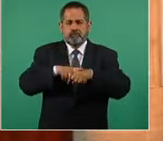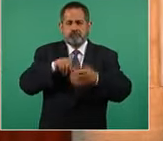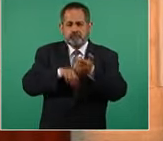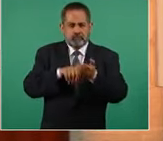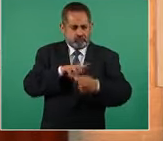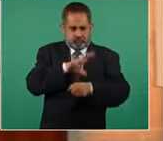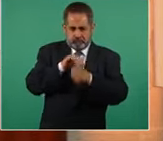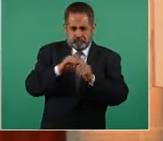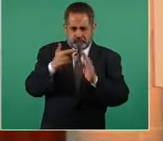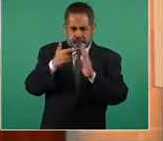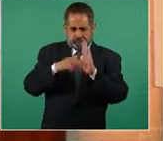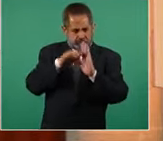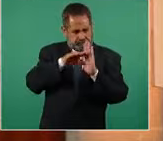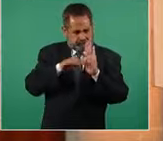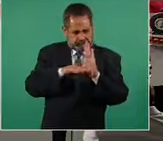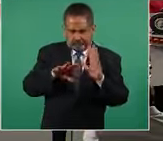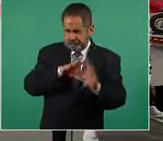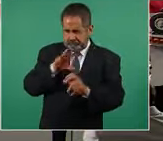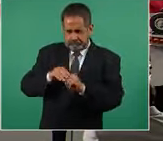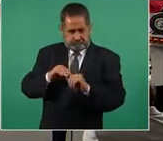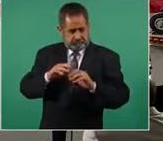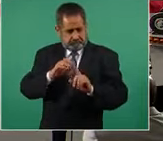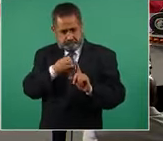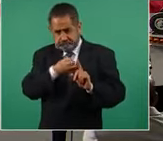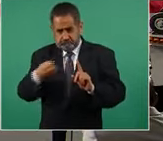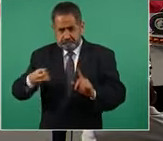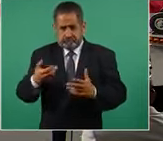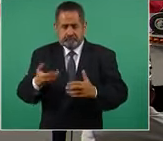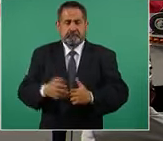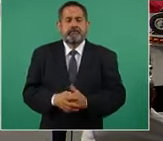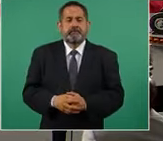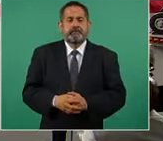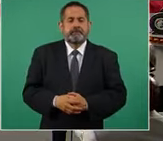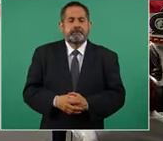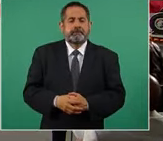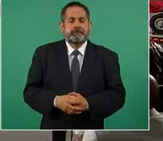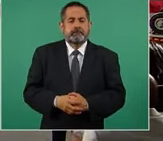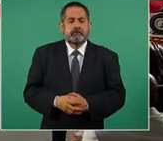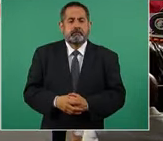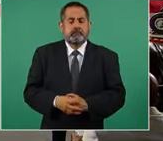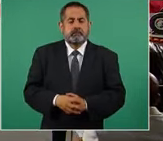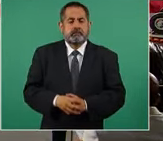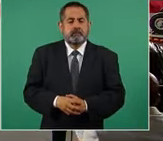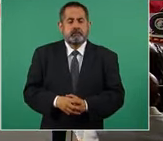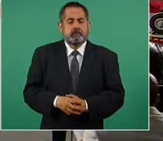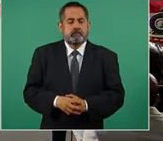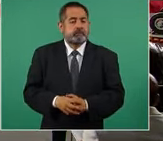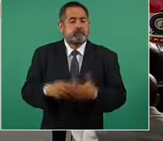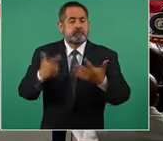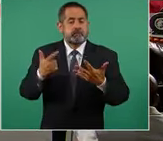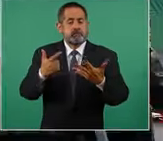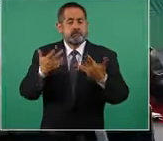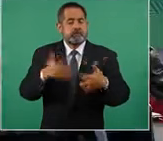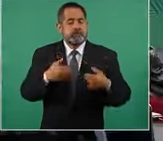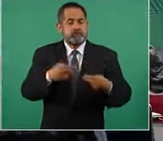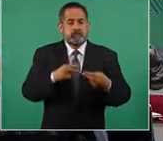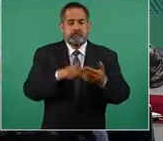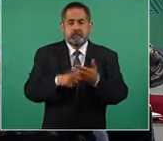toda la normatividad. La siguiente. Mostraron su interés 7 empresas de 6